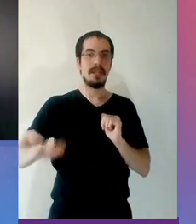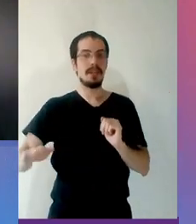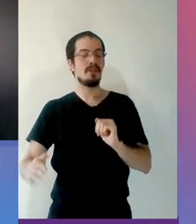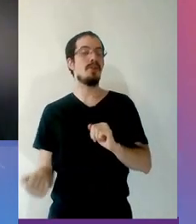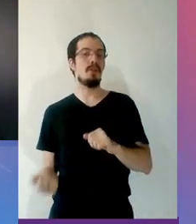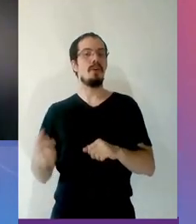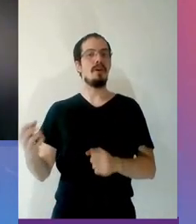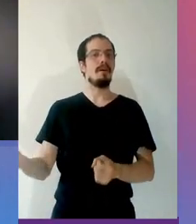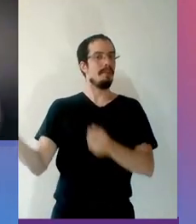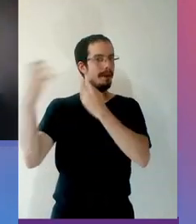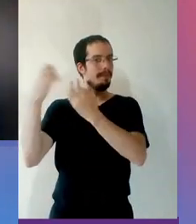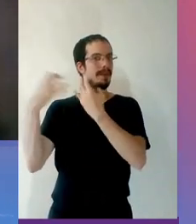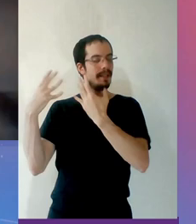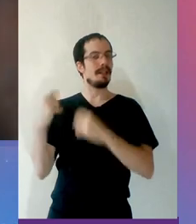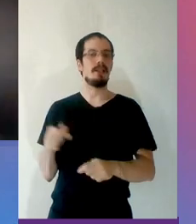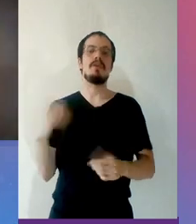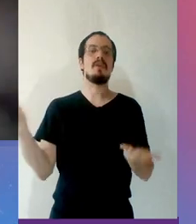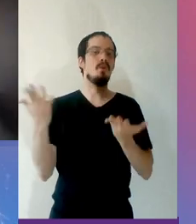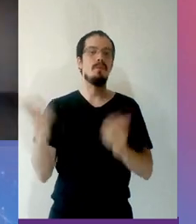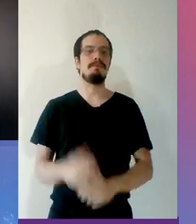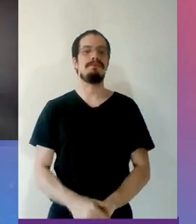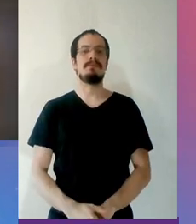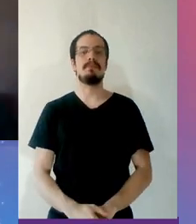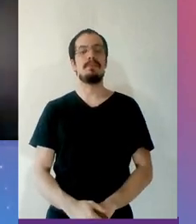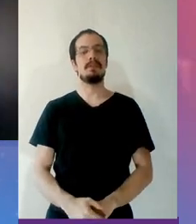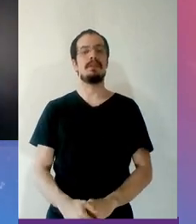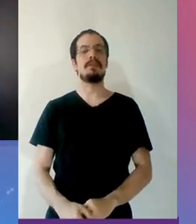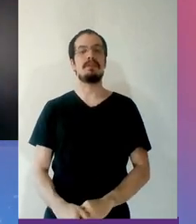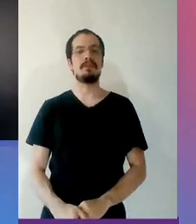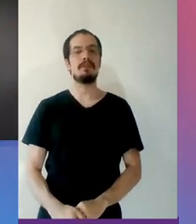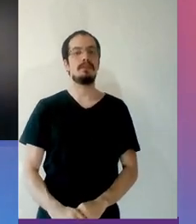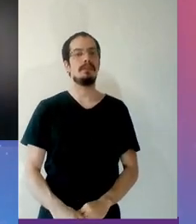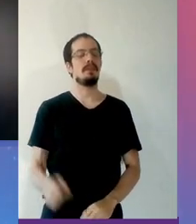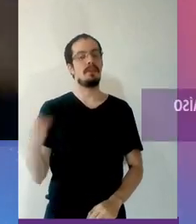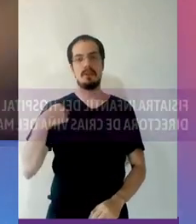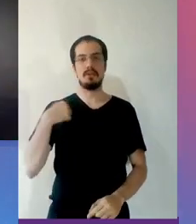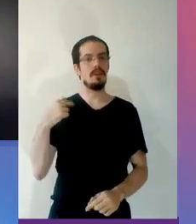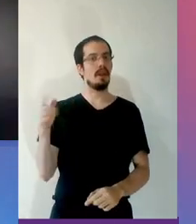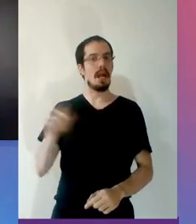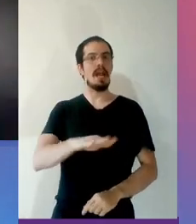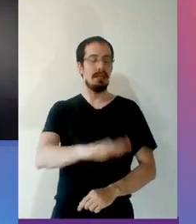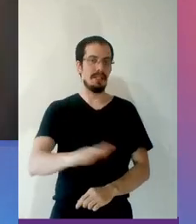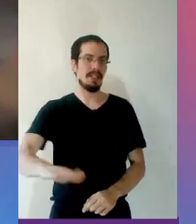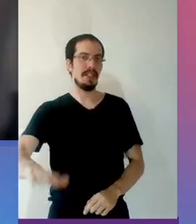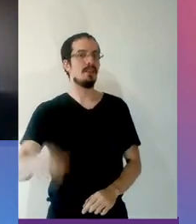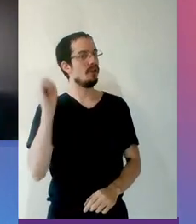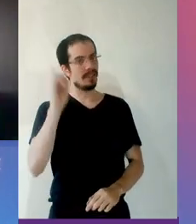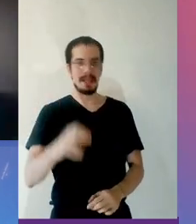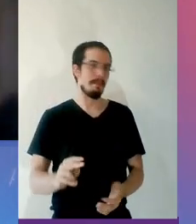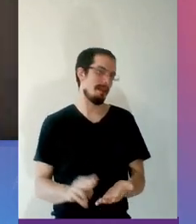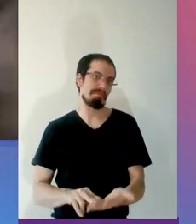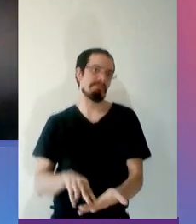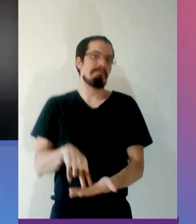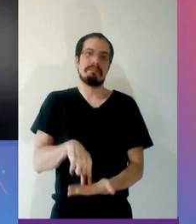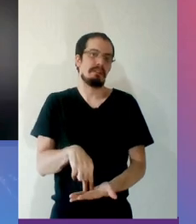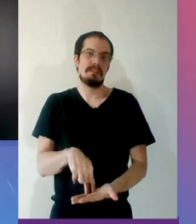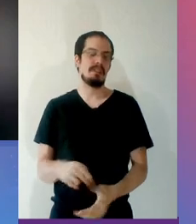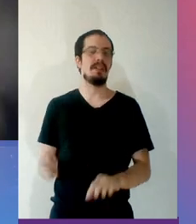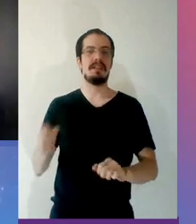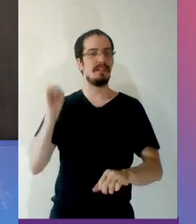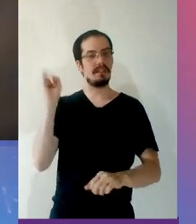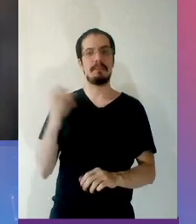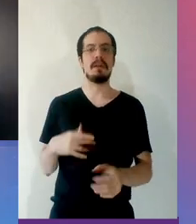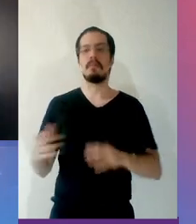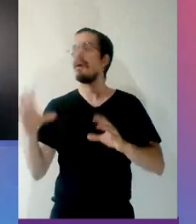fondo, aunque nosotros no le hagamos nada al niño, si está sano va a caminar y va a poder hablar, si interactúa con tiene personas